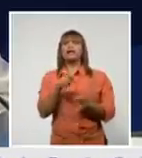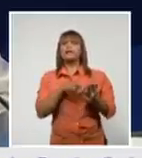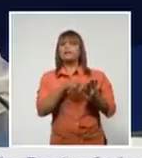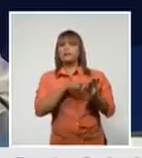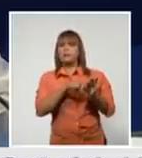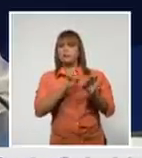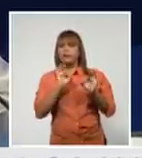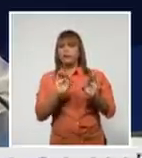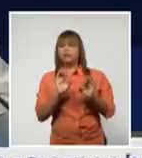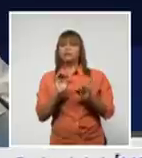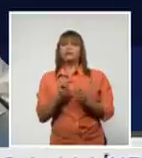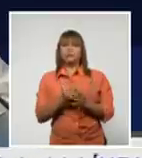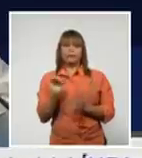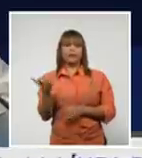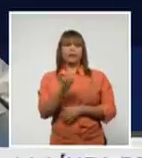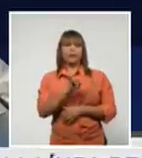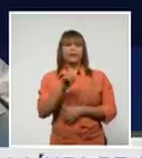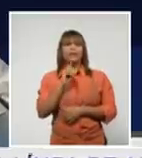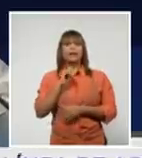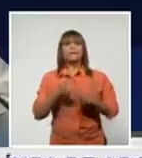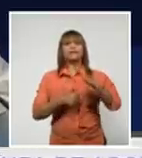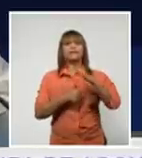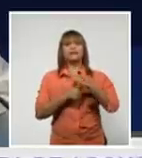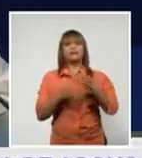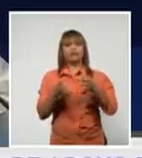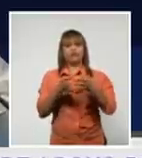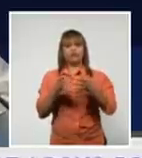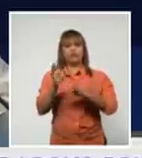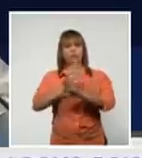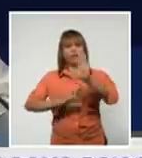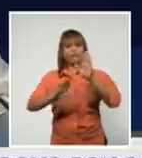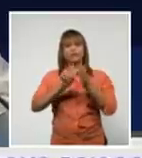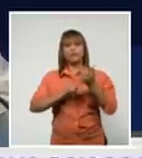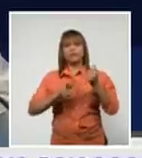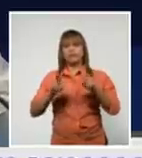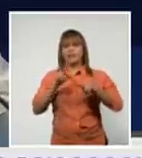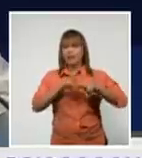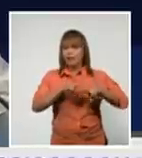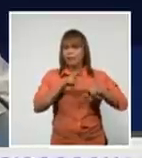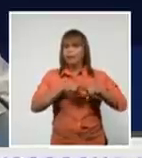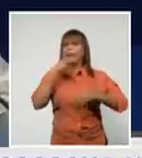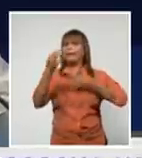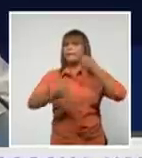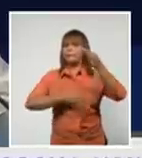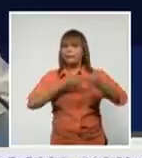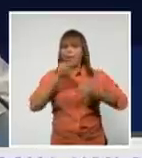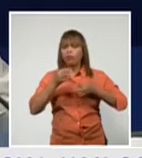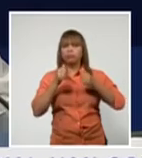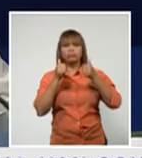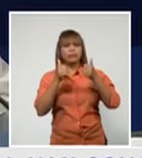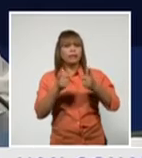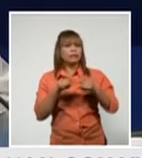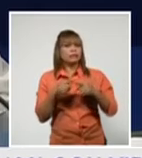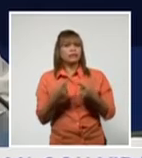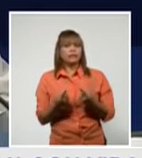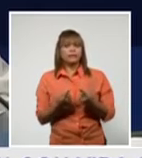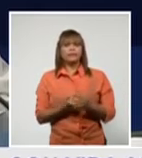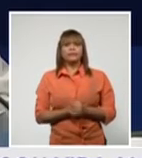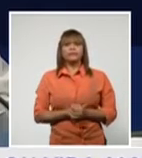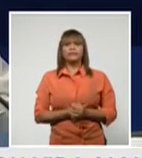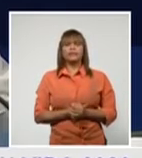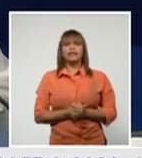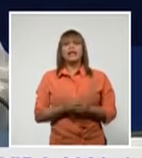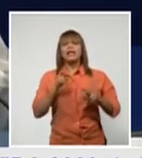bien dijo el presidente del Consejo de Defensa Provincial de La Habana, pues la capital